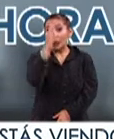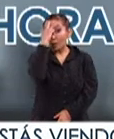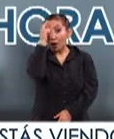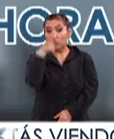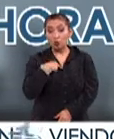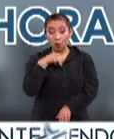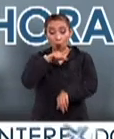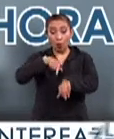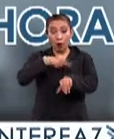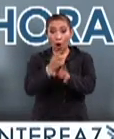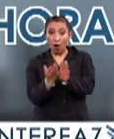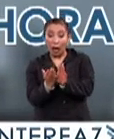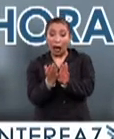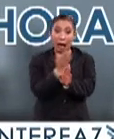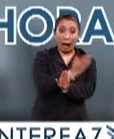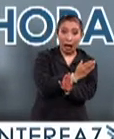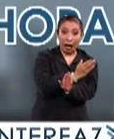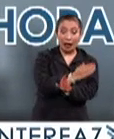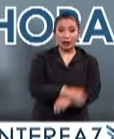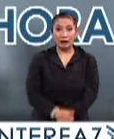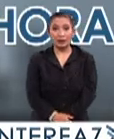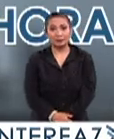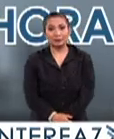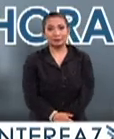Recuerda trazar tu reloj 1 hora.